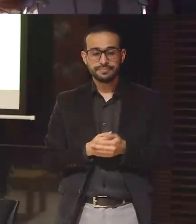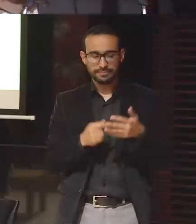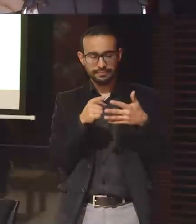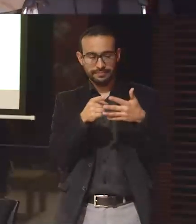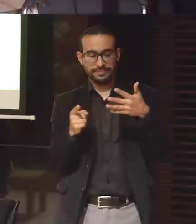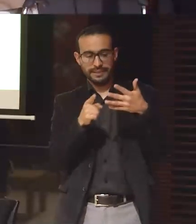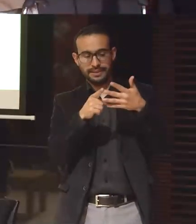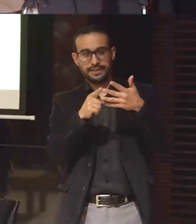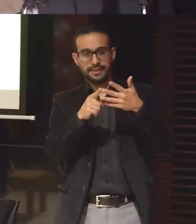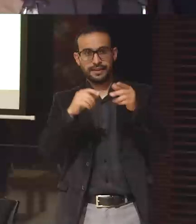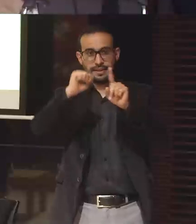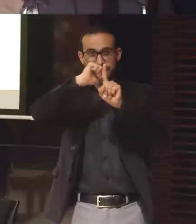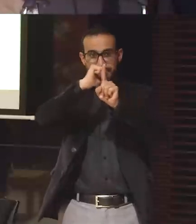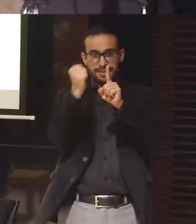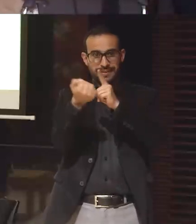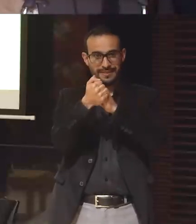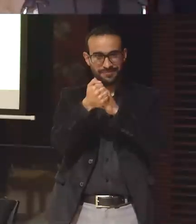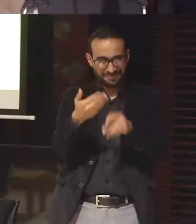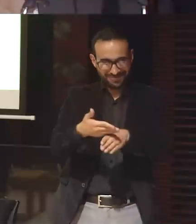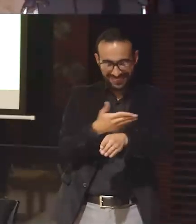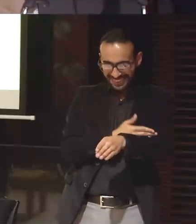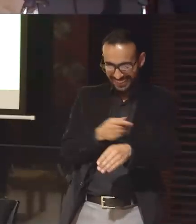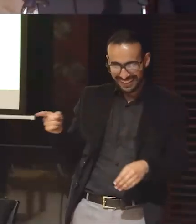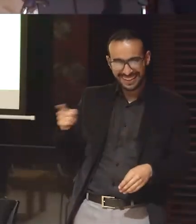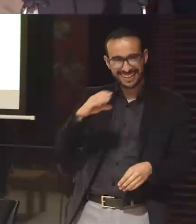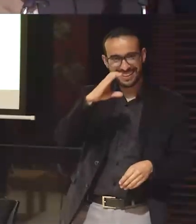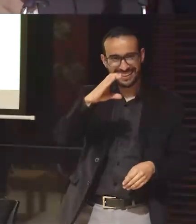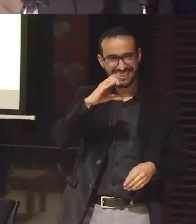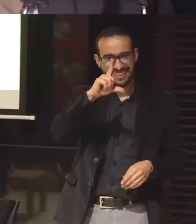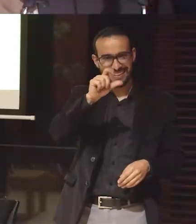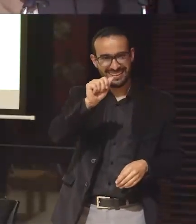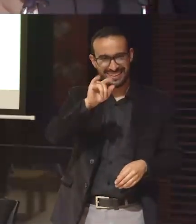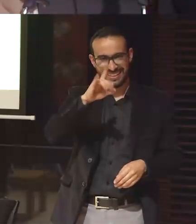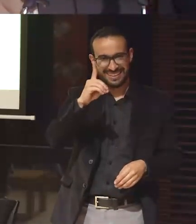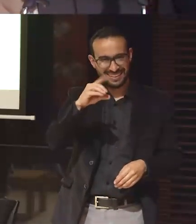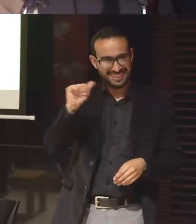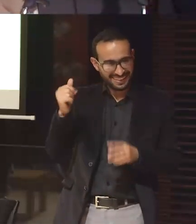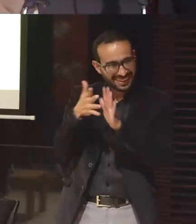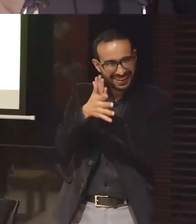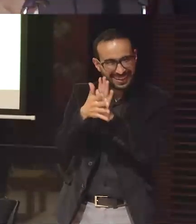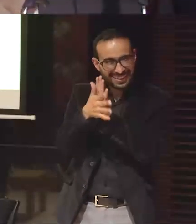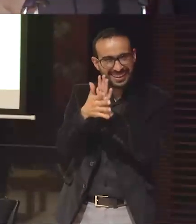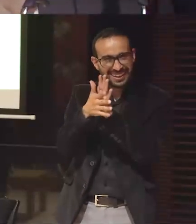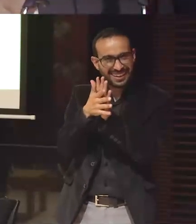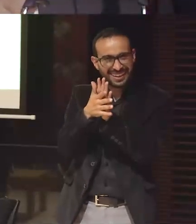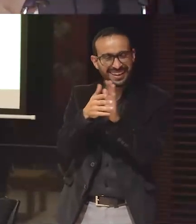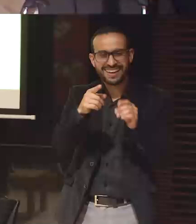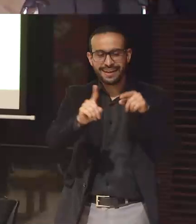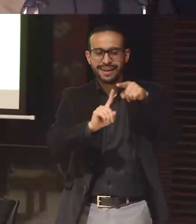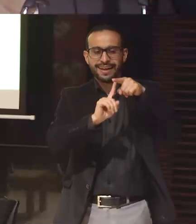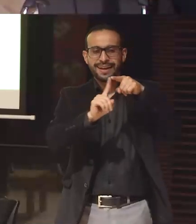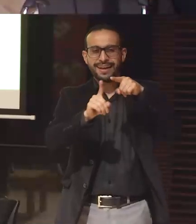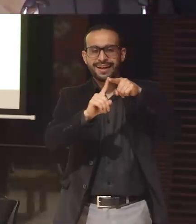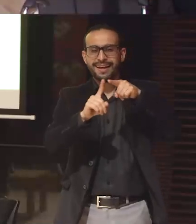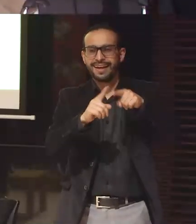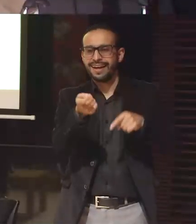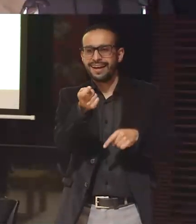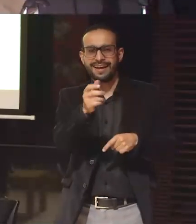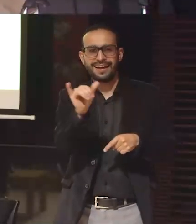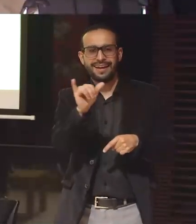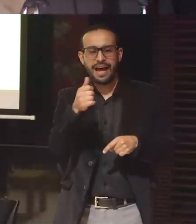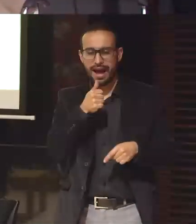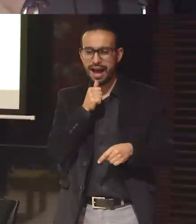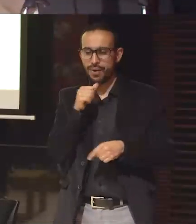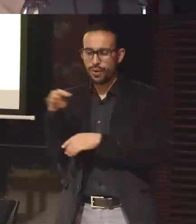social. Claudia usa un ejemplo que me parece, una analogía que me parece muy poderosa, y es que nosotros somos un sistema de riego en